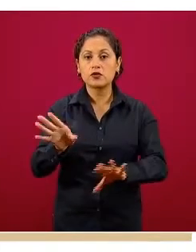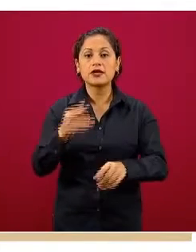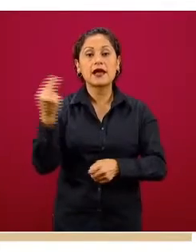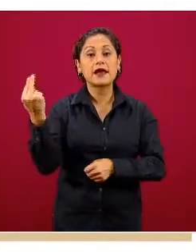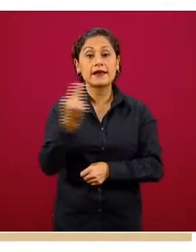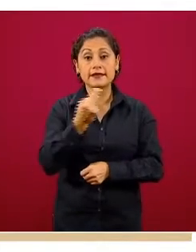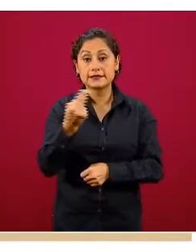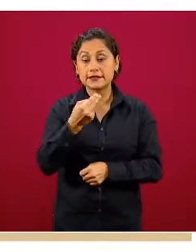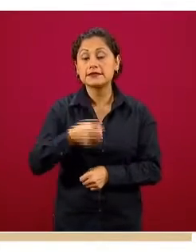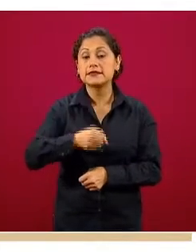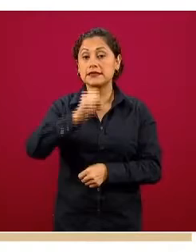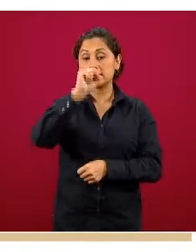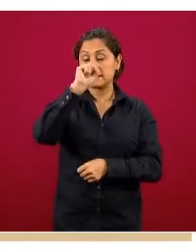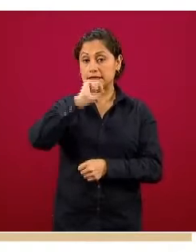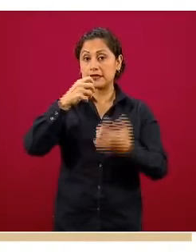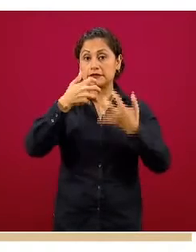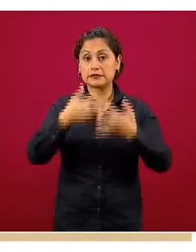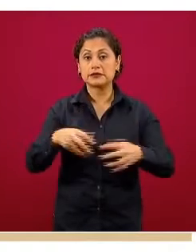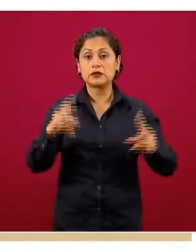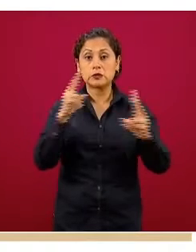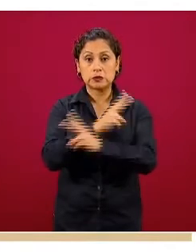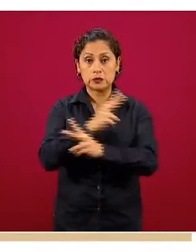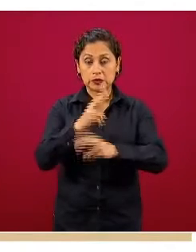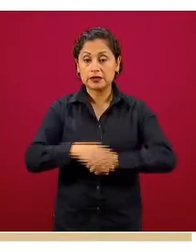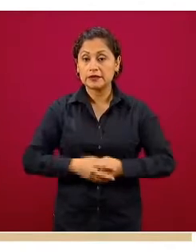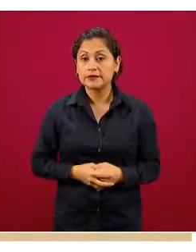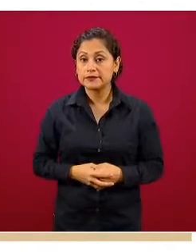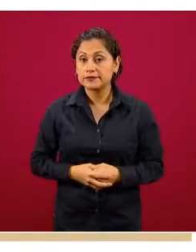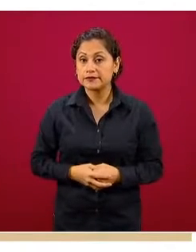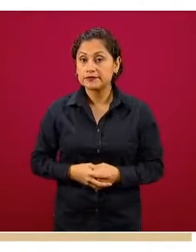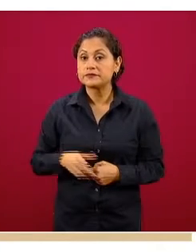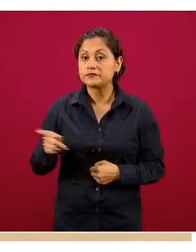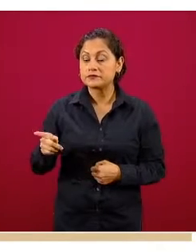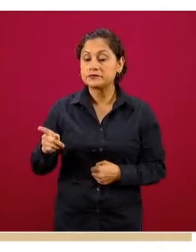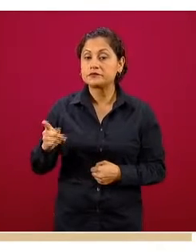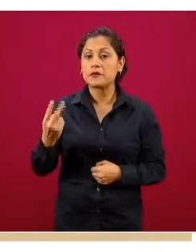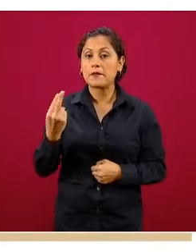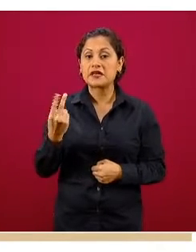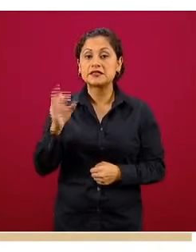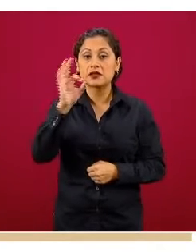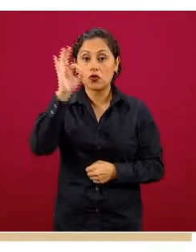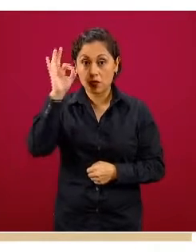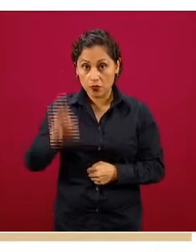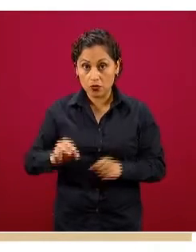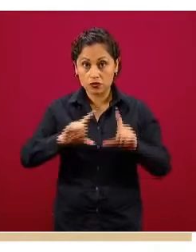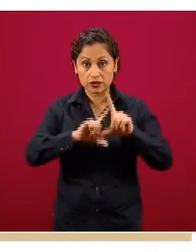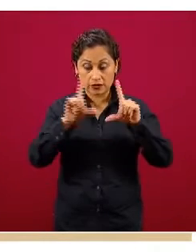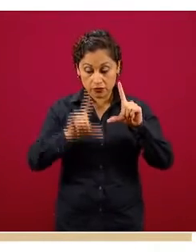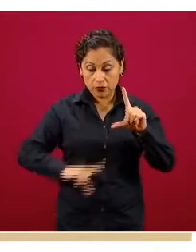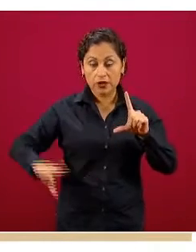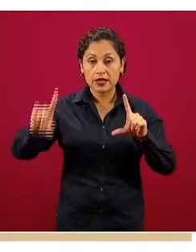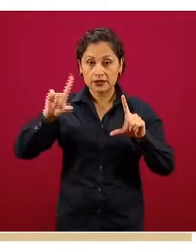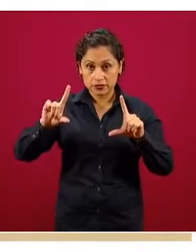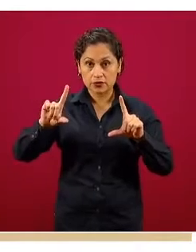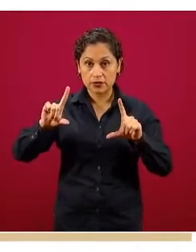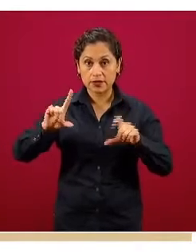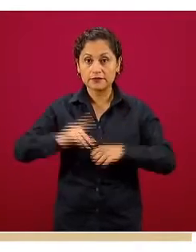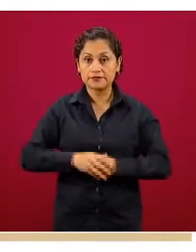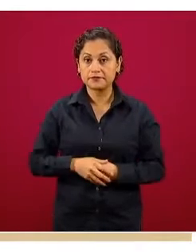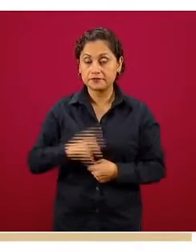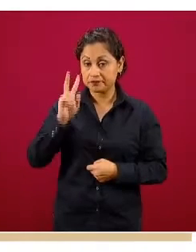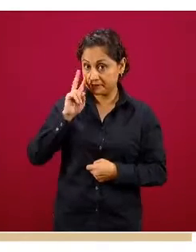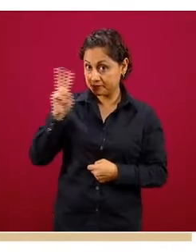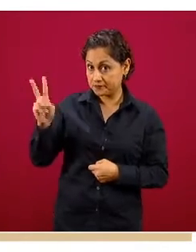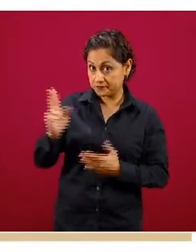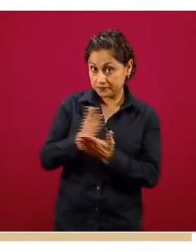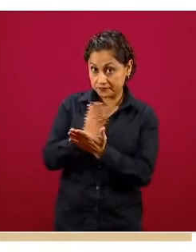respiratoria y por lo tanto necesitan de un ventilador mecánico. 25% es la ocupación nacional, y pueden ustedes también ver cómo está